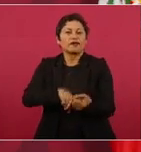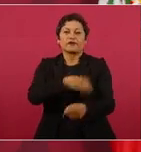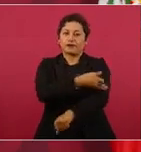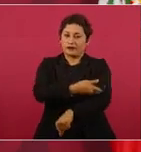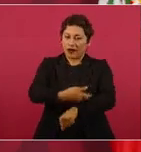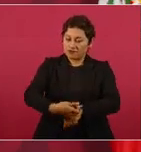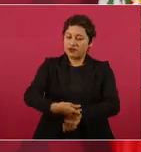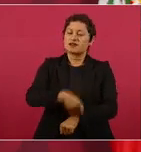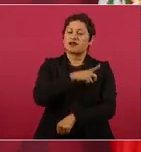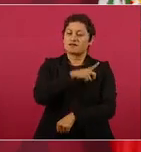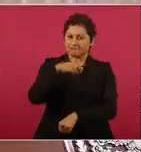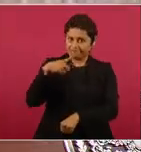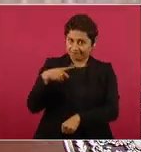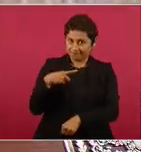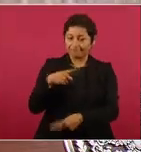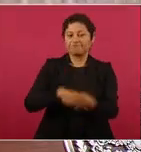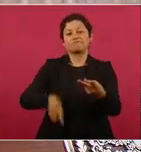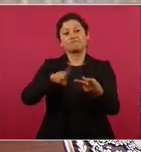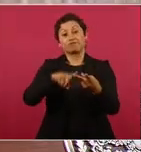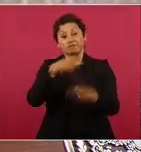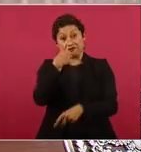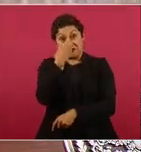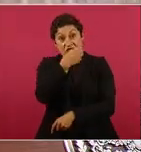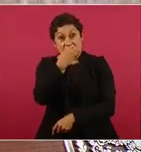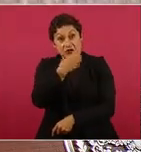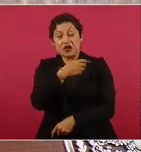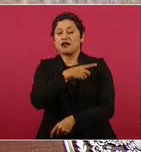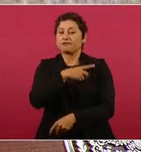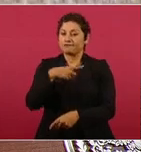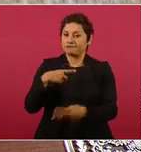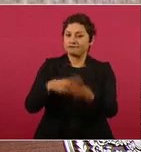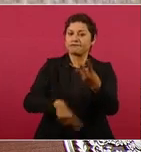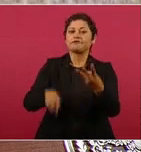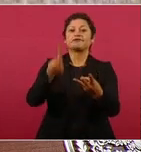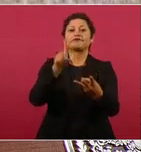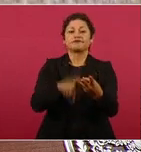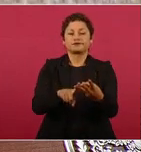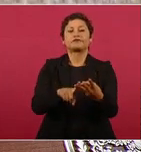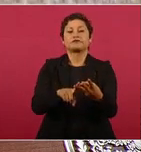tiene que haber democracia en la escuela, tiene que haber democracia con nuestros amigos,